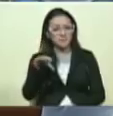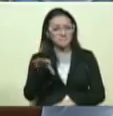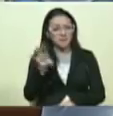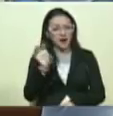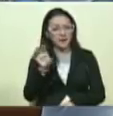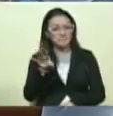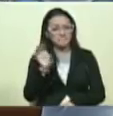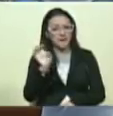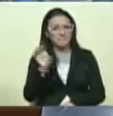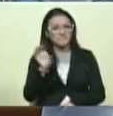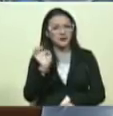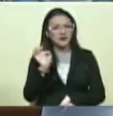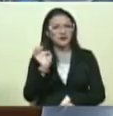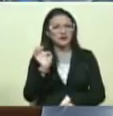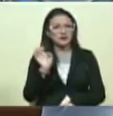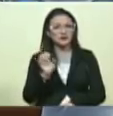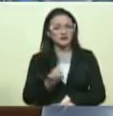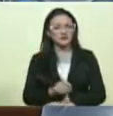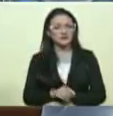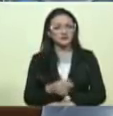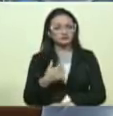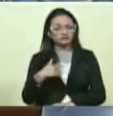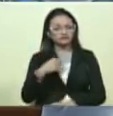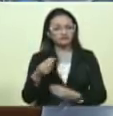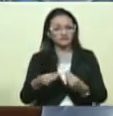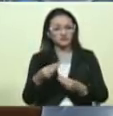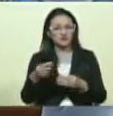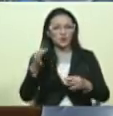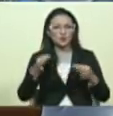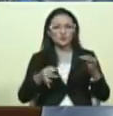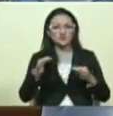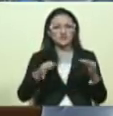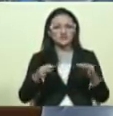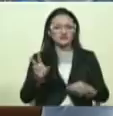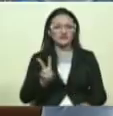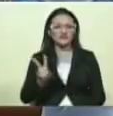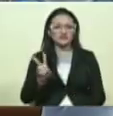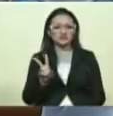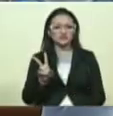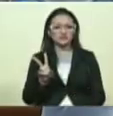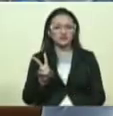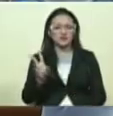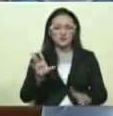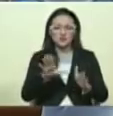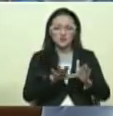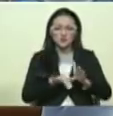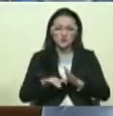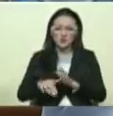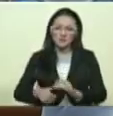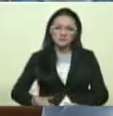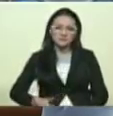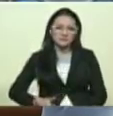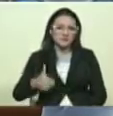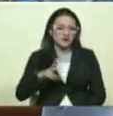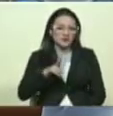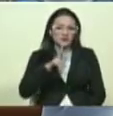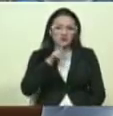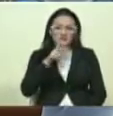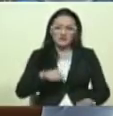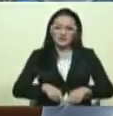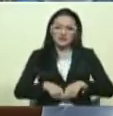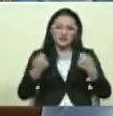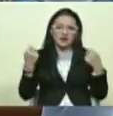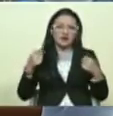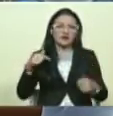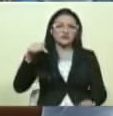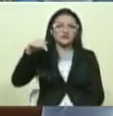estamos haciendo justicia, que es lo que quiere Venezuela, en torno a uno de los desfalcos más escandalosos y daños patrimoniales que ha